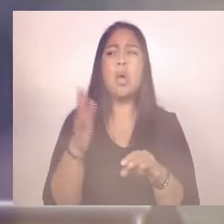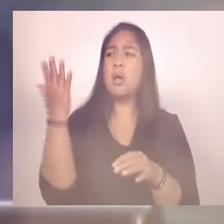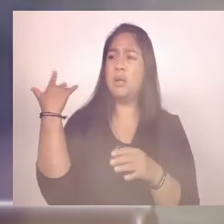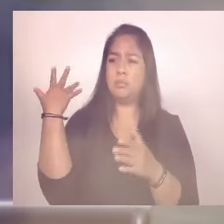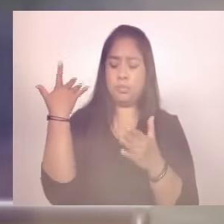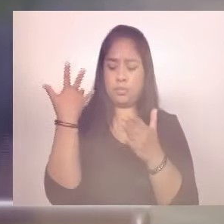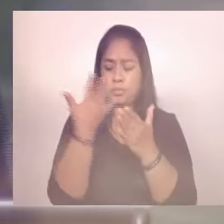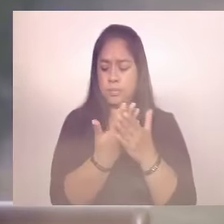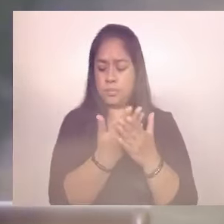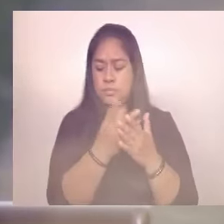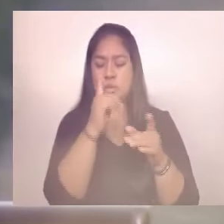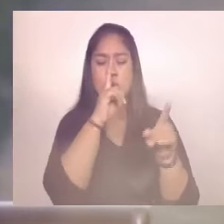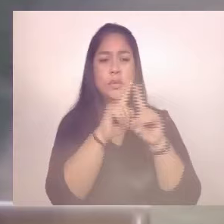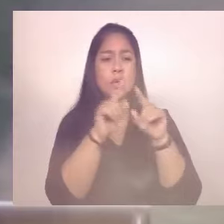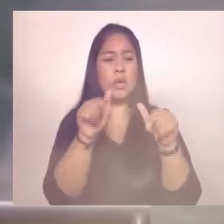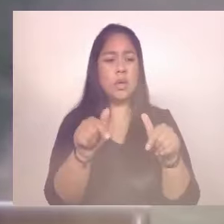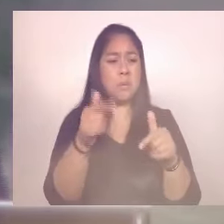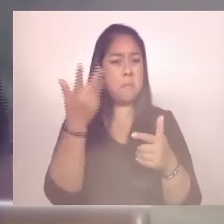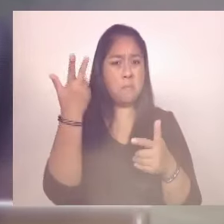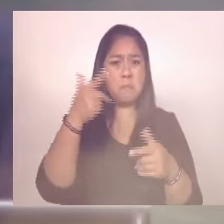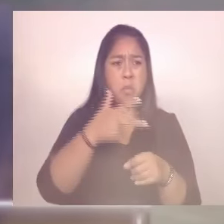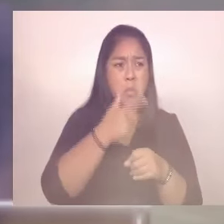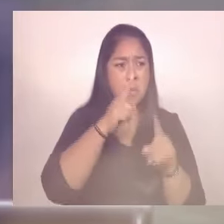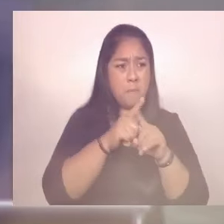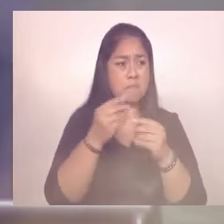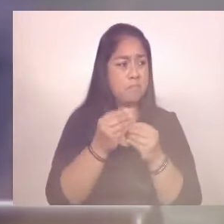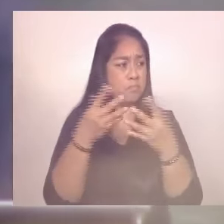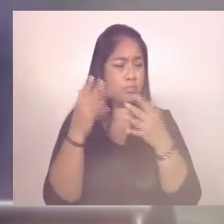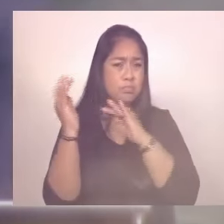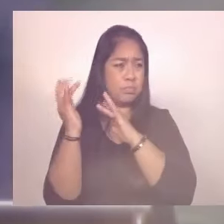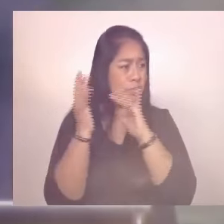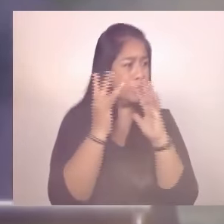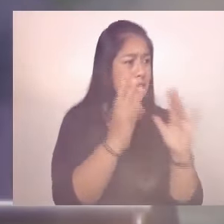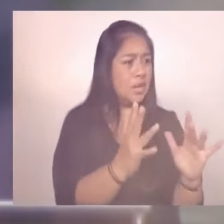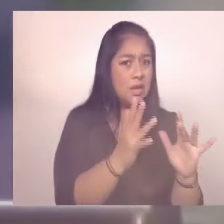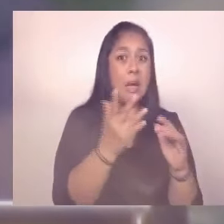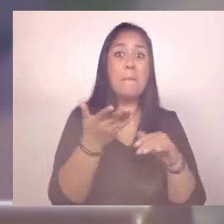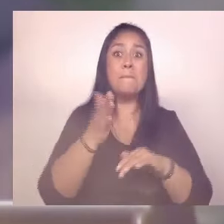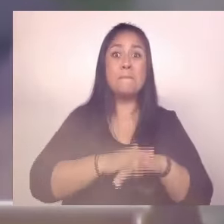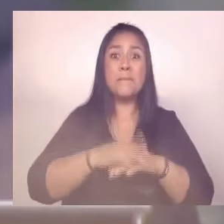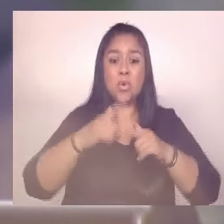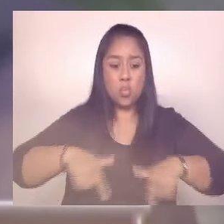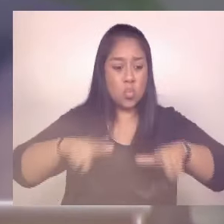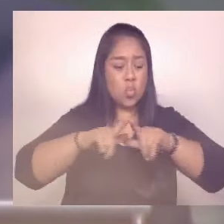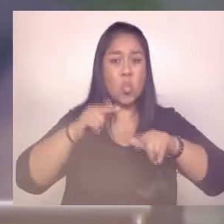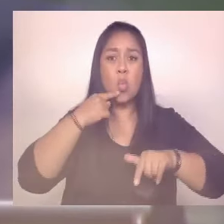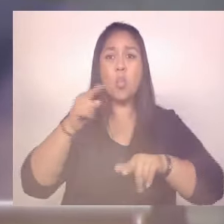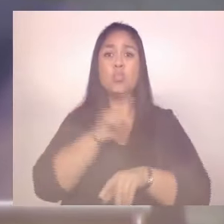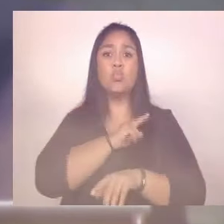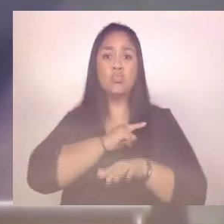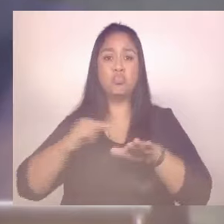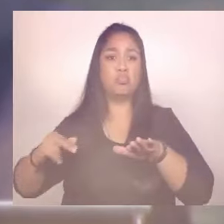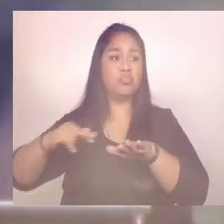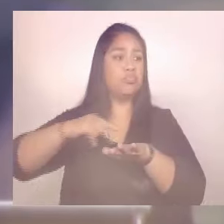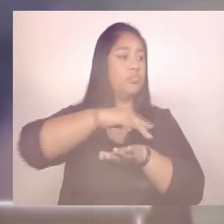En la última década, Guatemala ha pasado de ser un país de origen de personas migrantes a ser cada vez más un territorio de tránsito